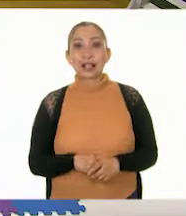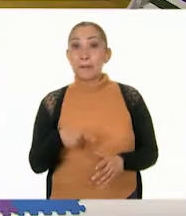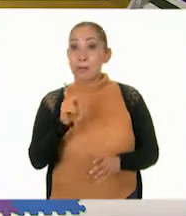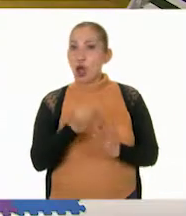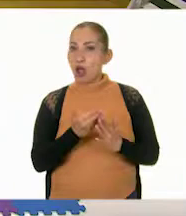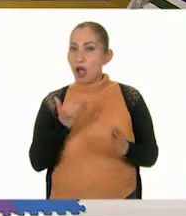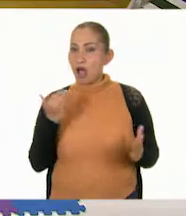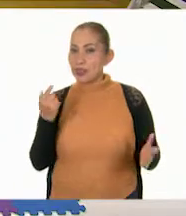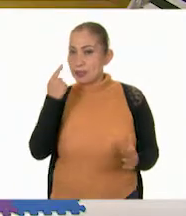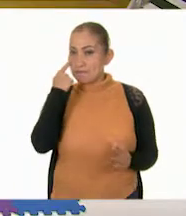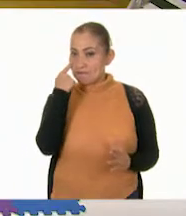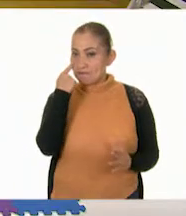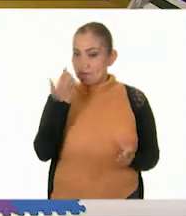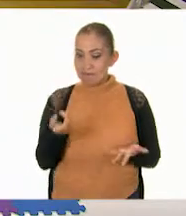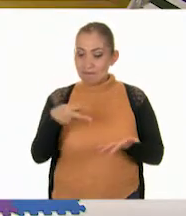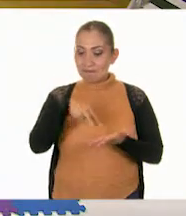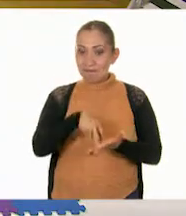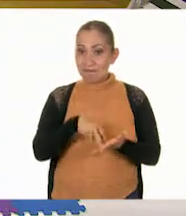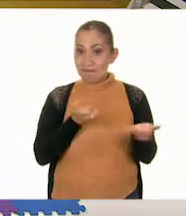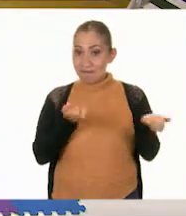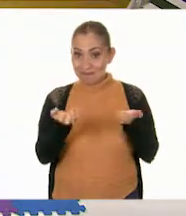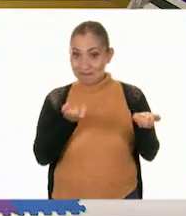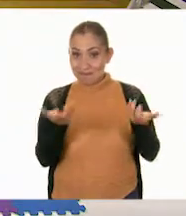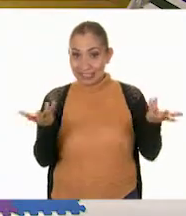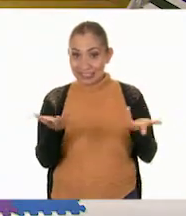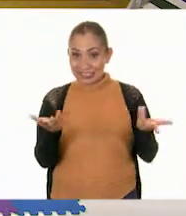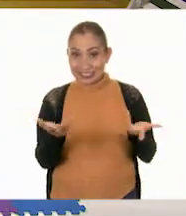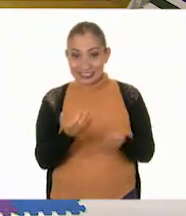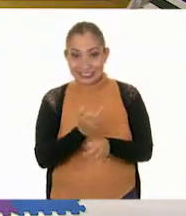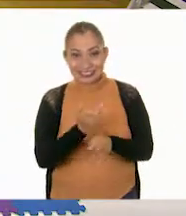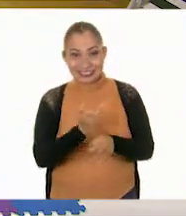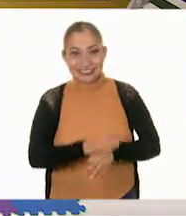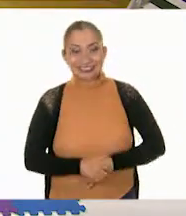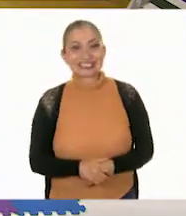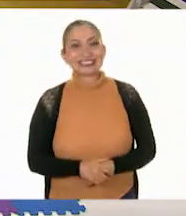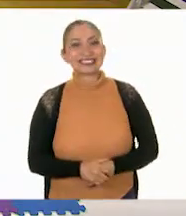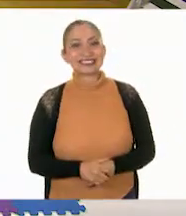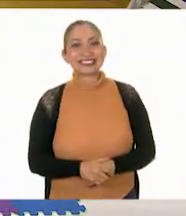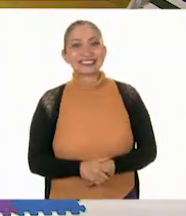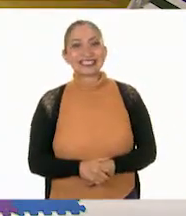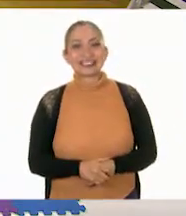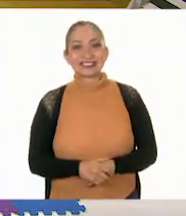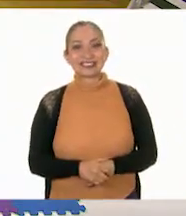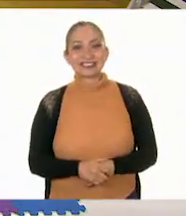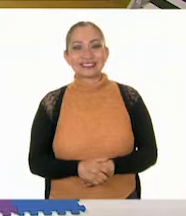Pero antes, pónganse de pie y vamos a movernos un poquito, vamos profe Lalo. Vamos a movernos, Alexa. ¡Uy!